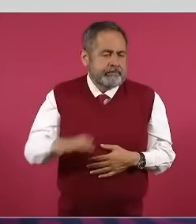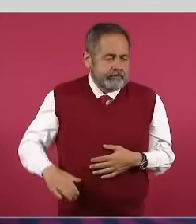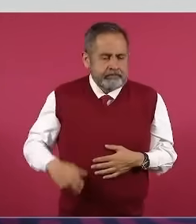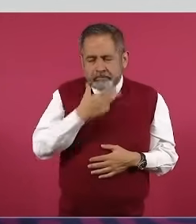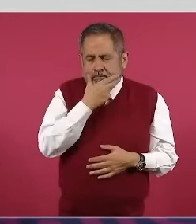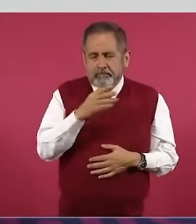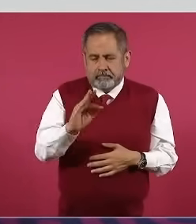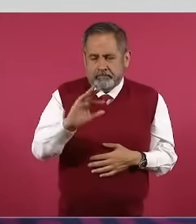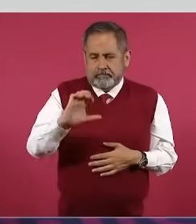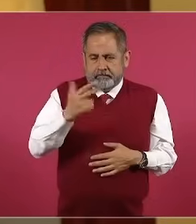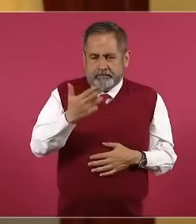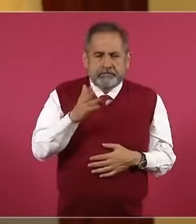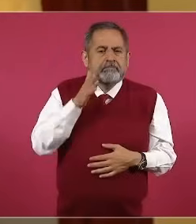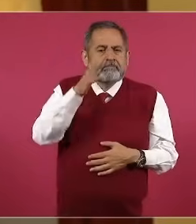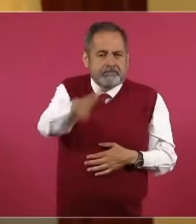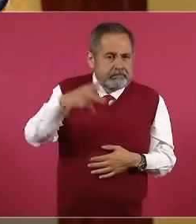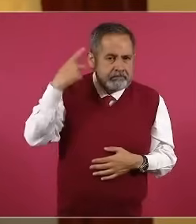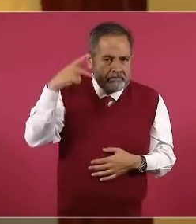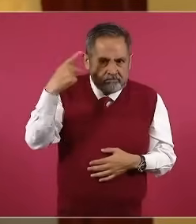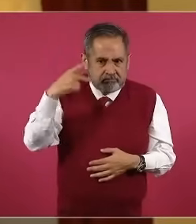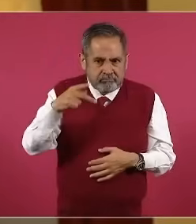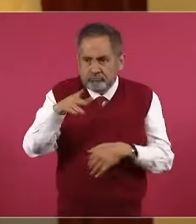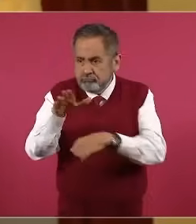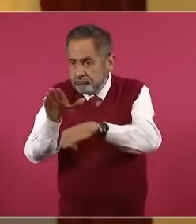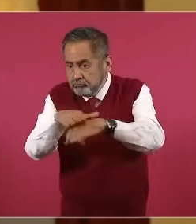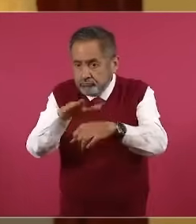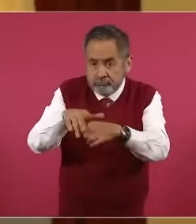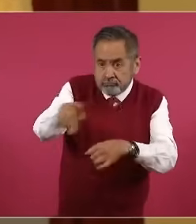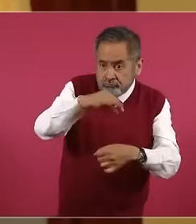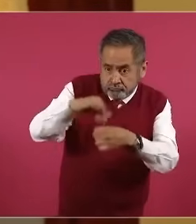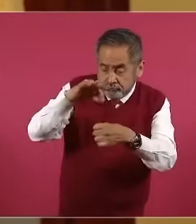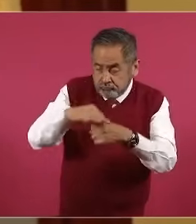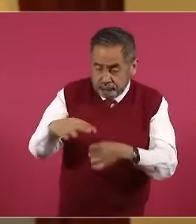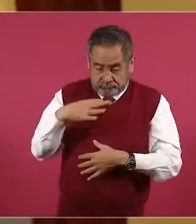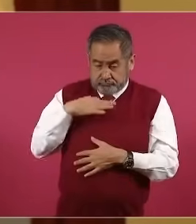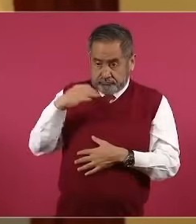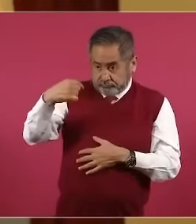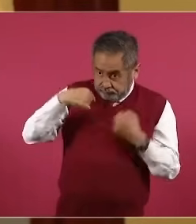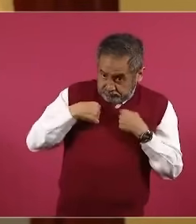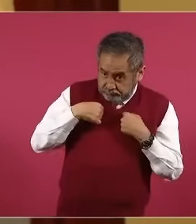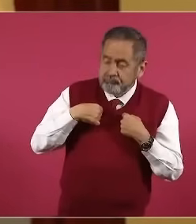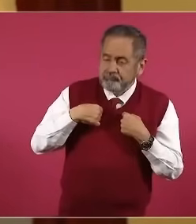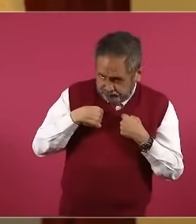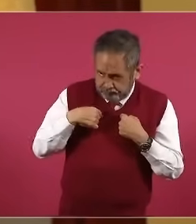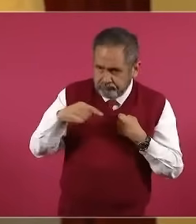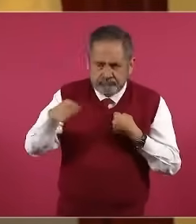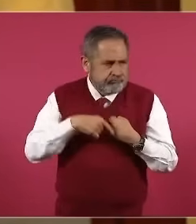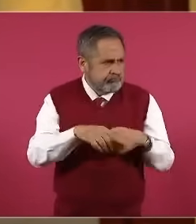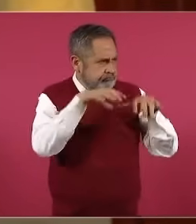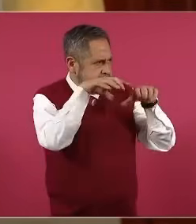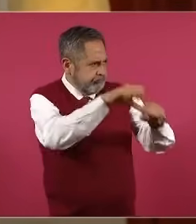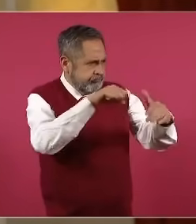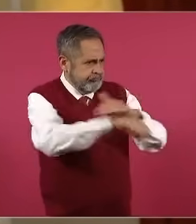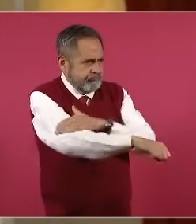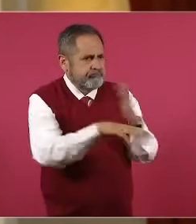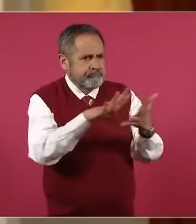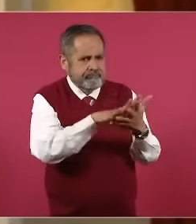es decir, si gano voy a meter a la cárcel a Marín.